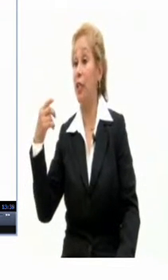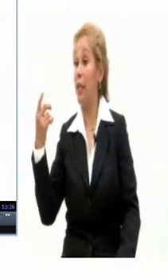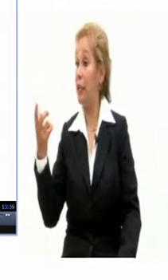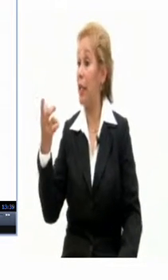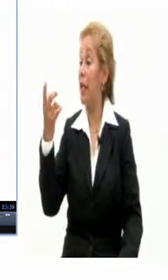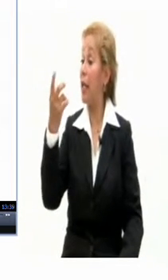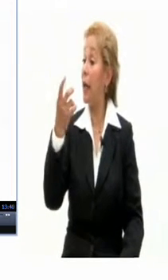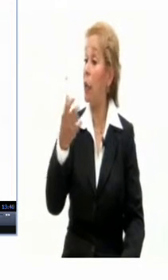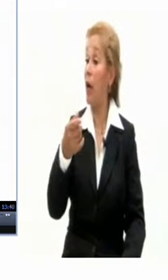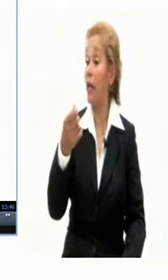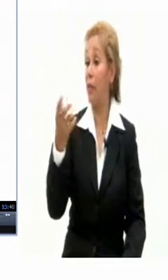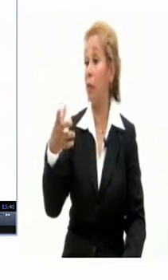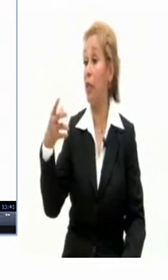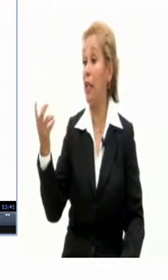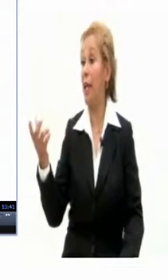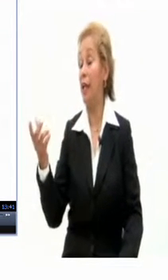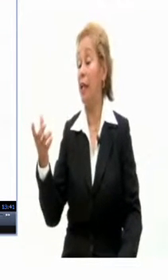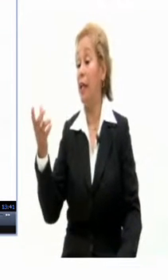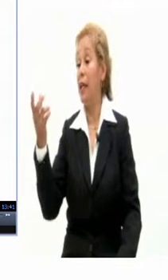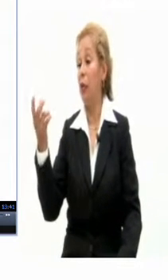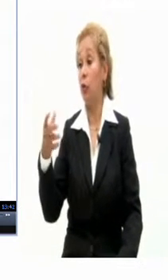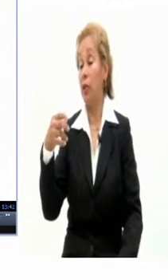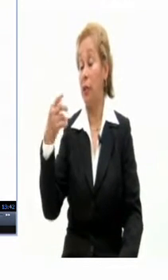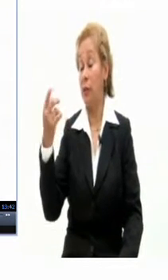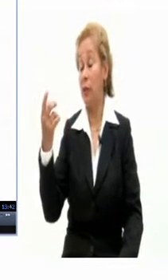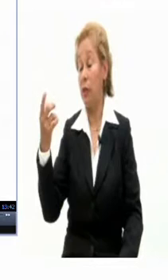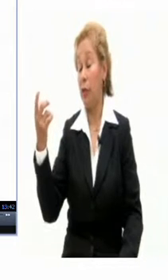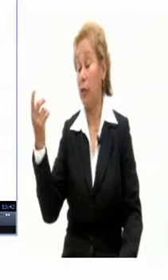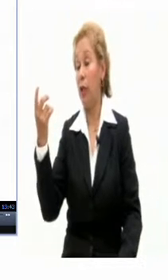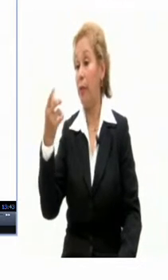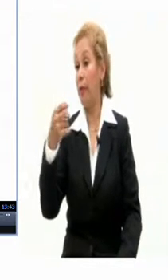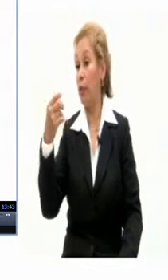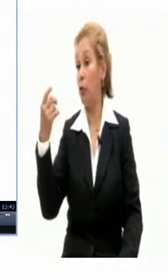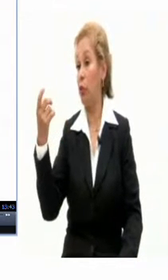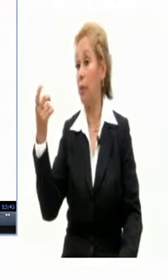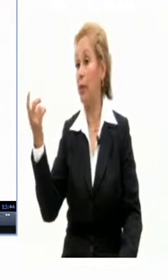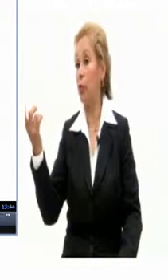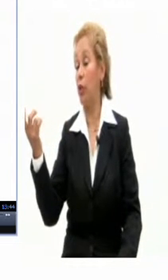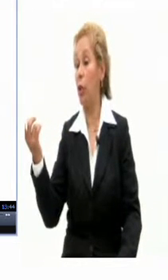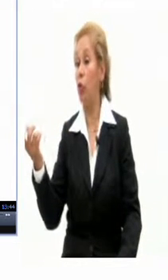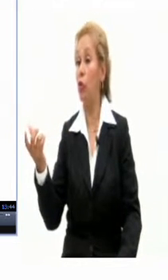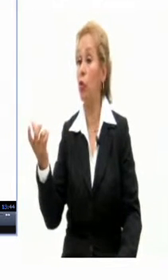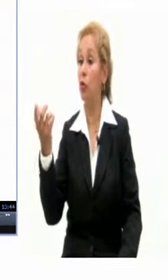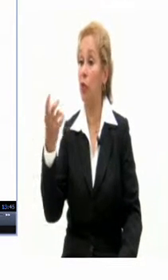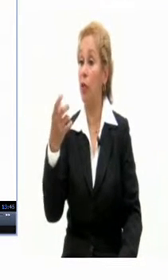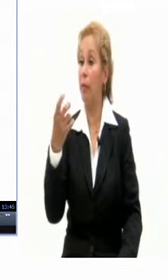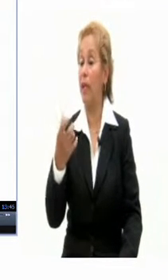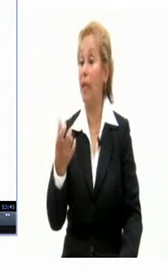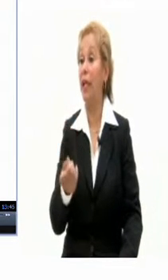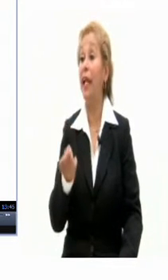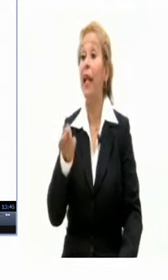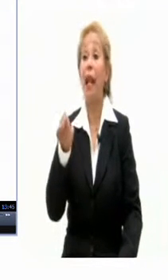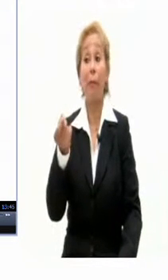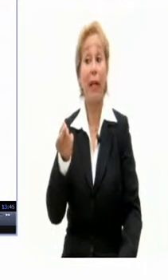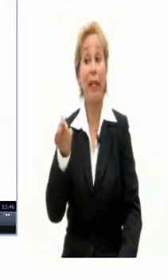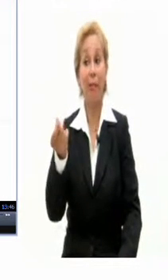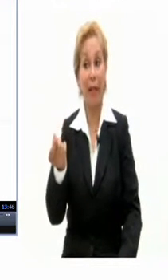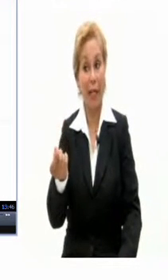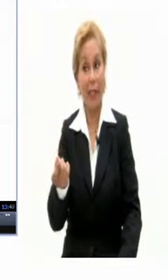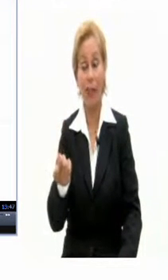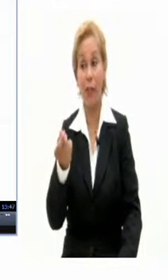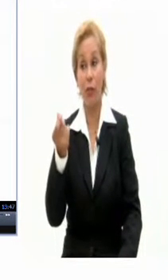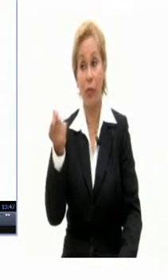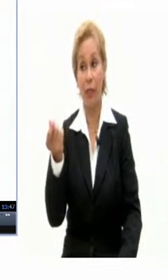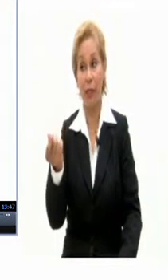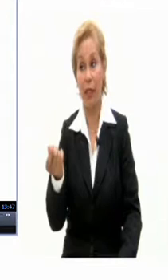clase subsiguiente, en la cual le vamos a dar los, ¿no?, no solamente los aspectos teóricos, sino también la